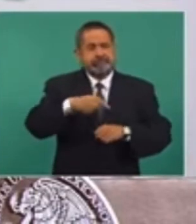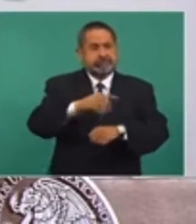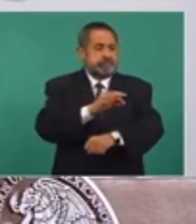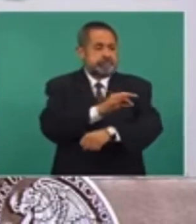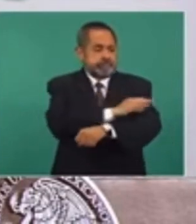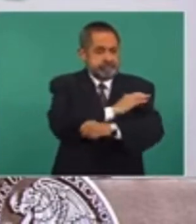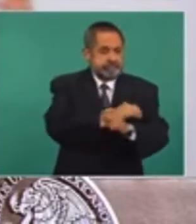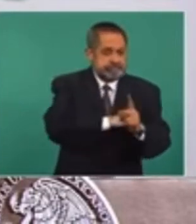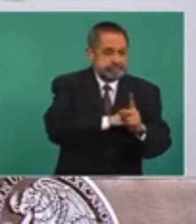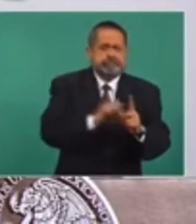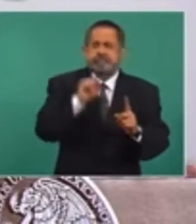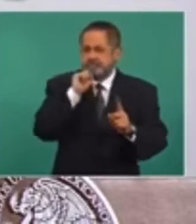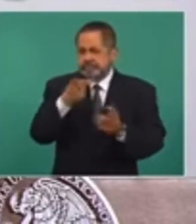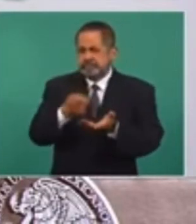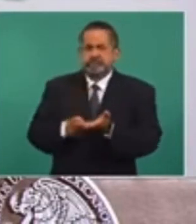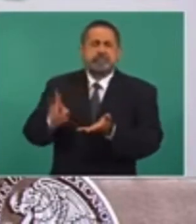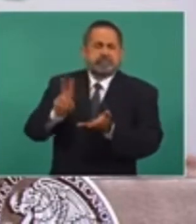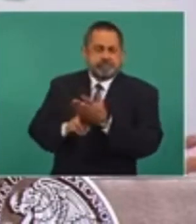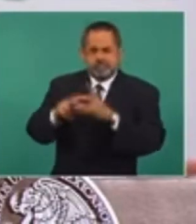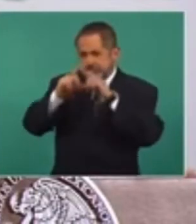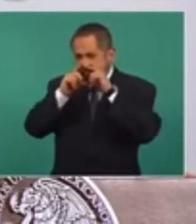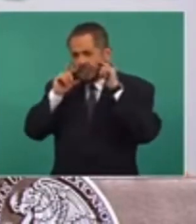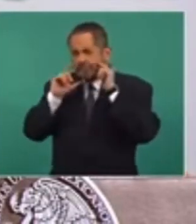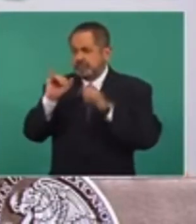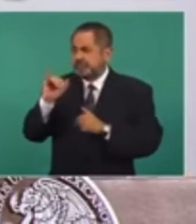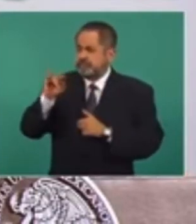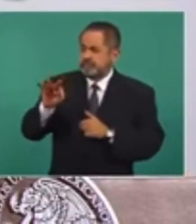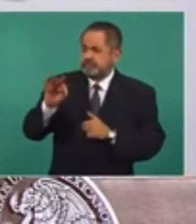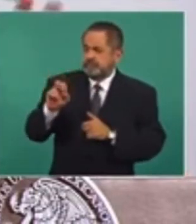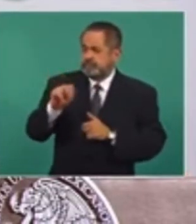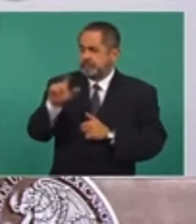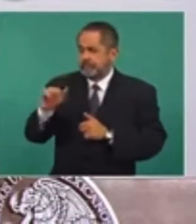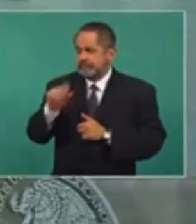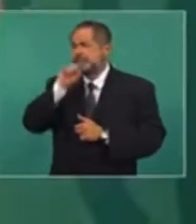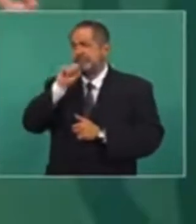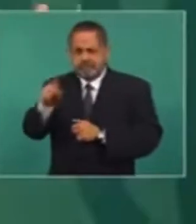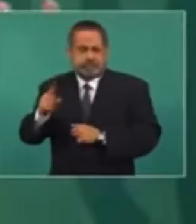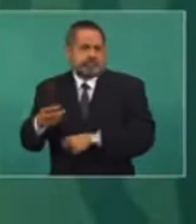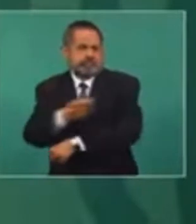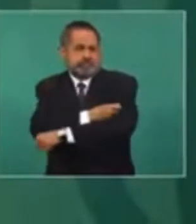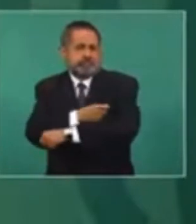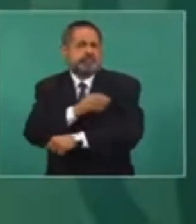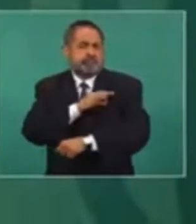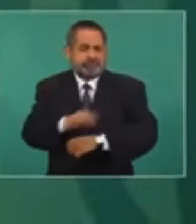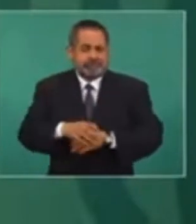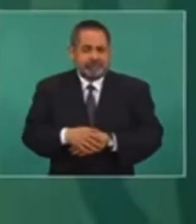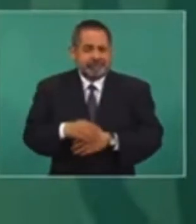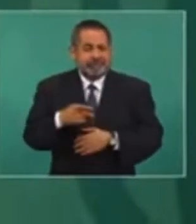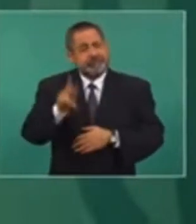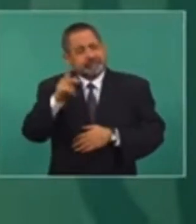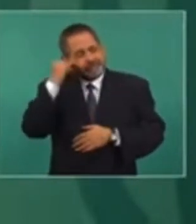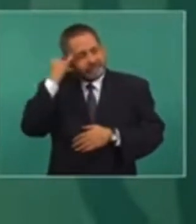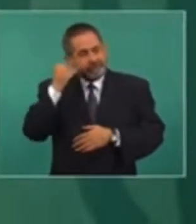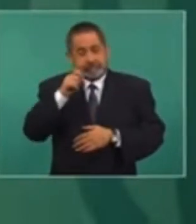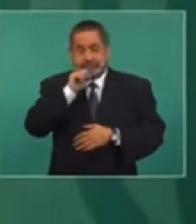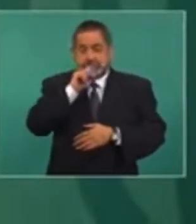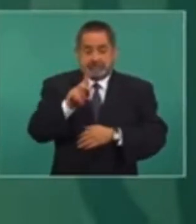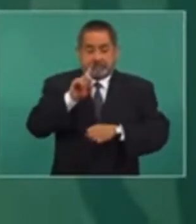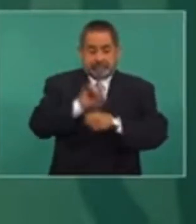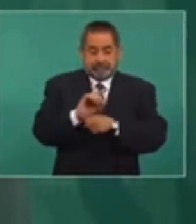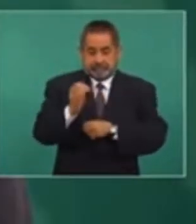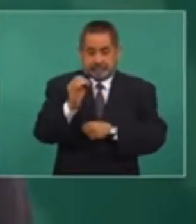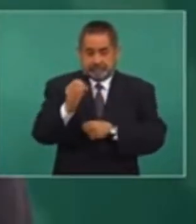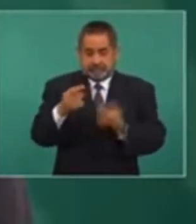está vacunando, también se puede vacunar contra la influenza. Pero el operativo masivo no quisimos combinarlo y dado que existe